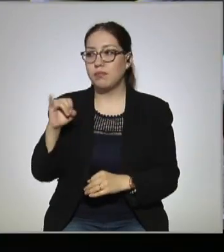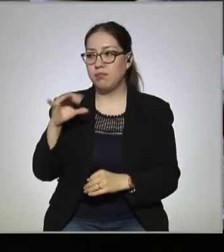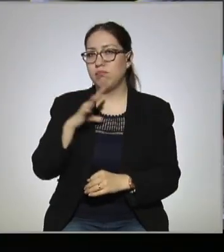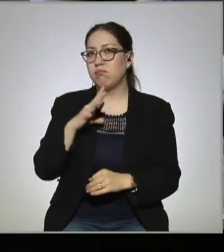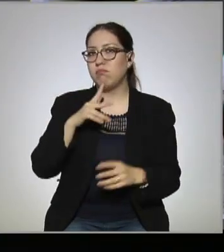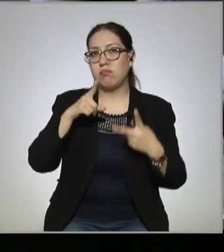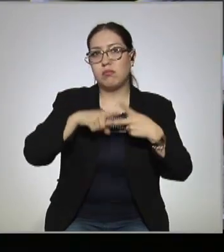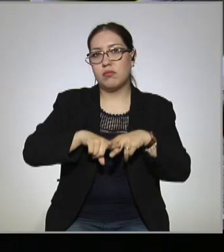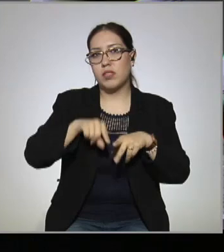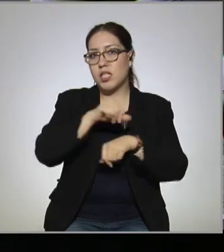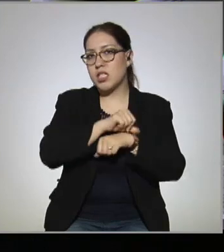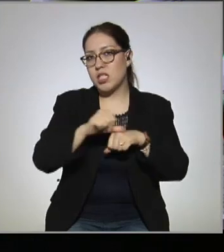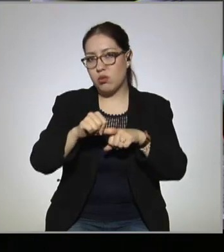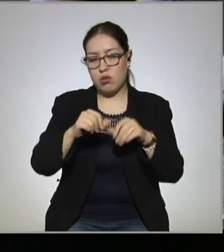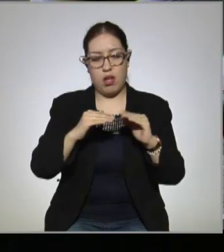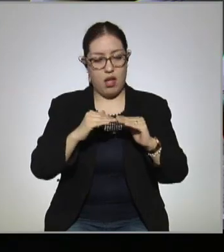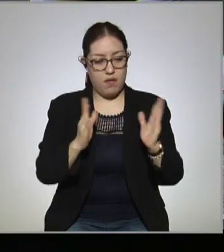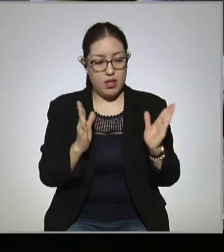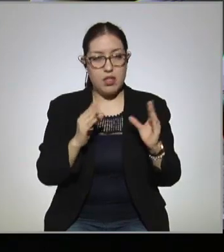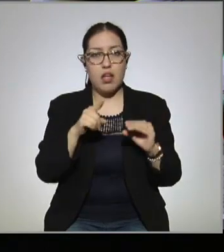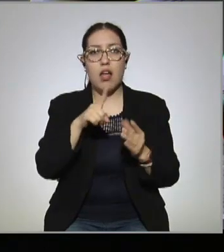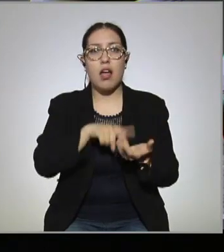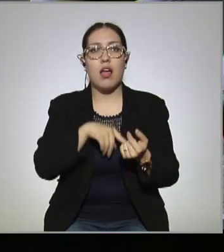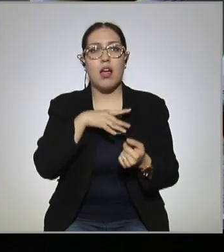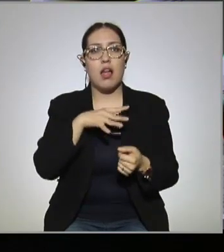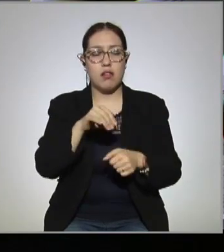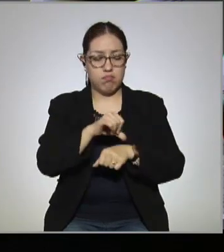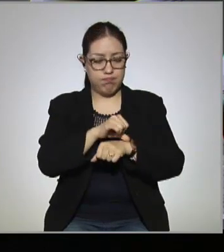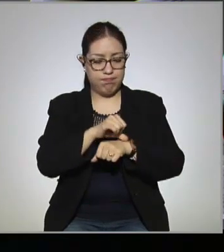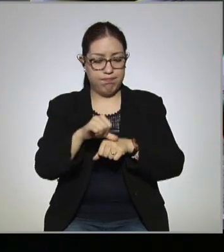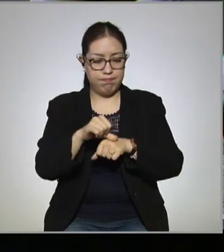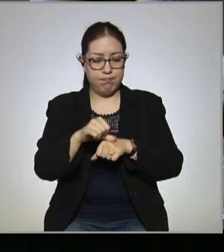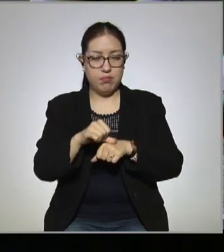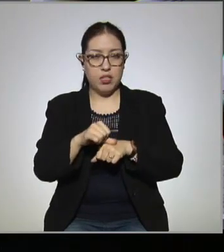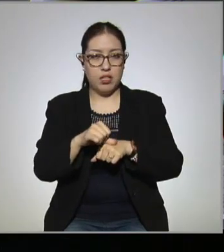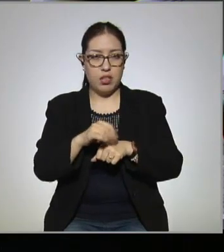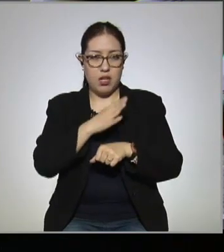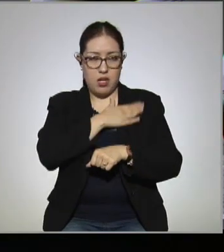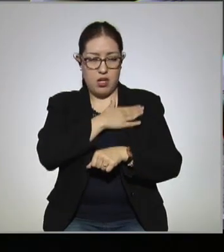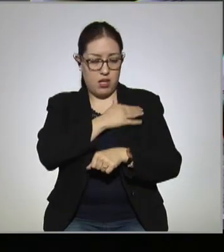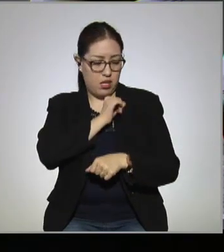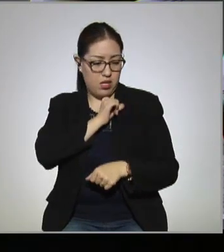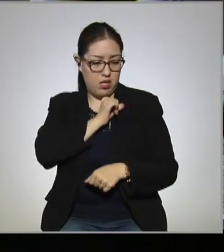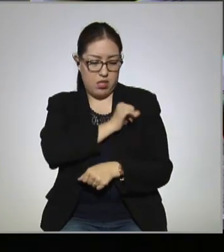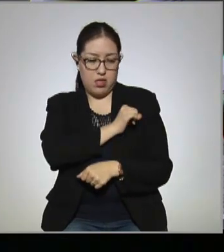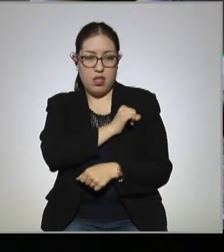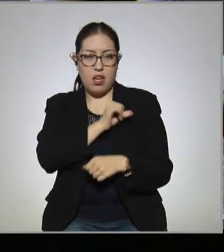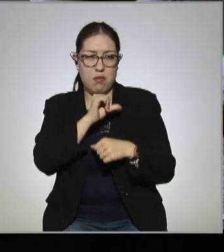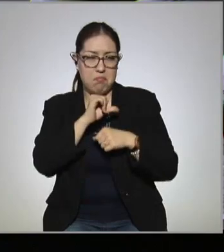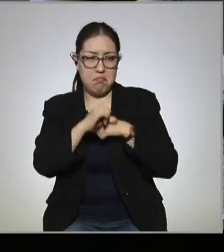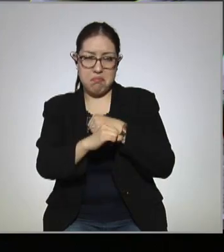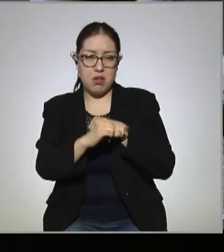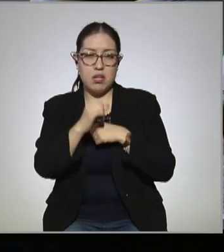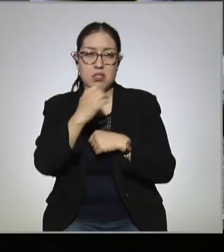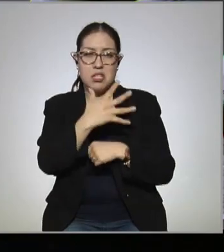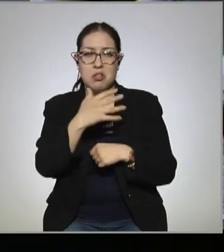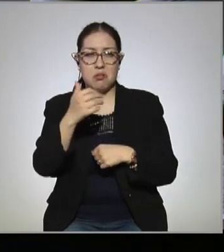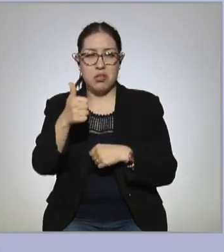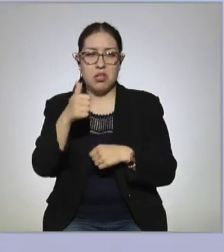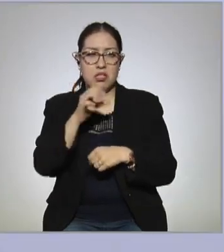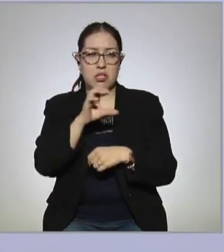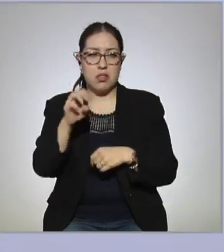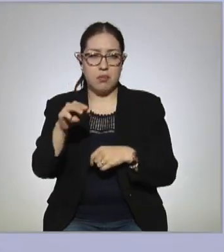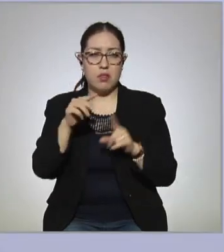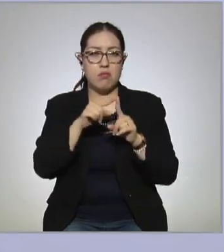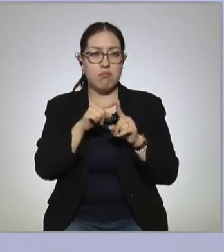ir desde cirugías abiertas, donde se hace una incisión en la parte de adelante o lateral del hombro, de aproximadamente unos 5 o 6 centímetros para